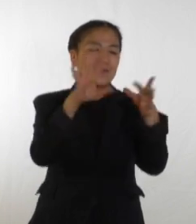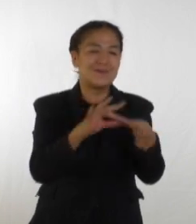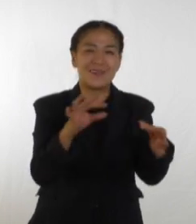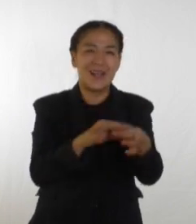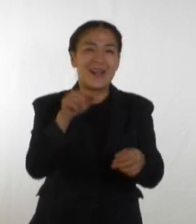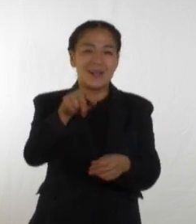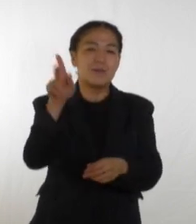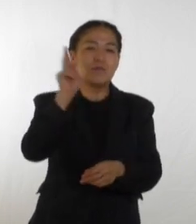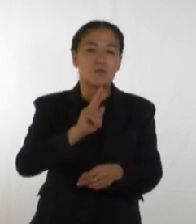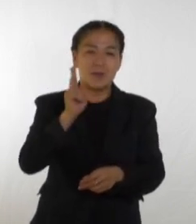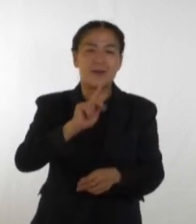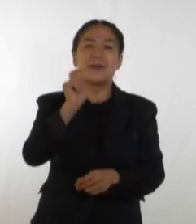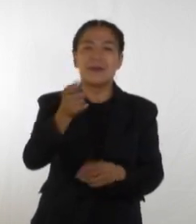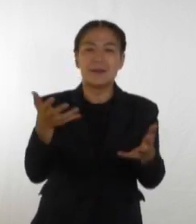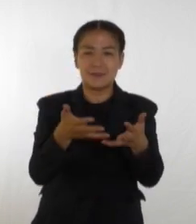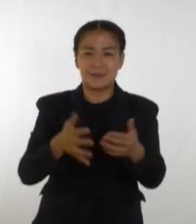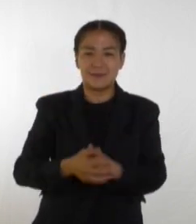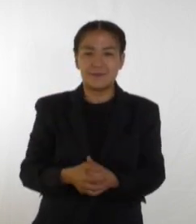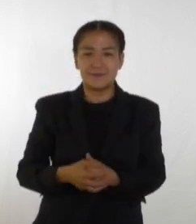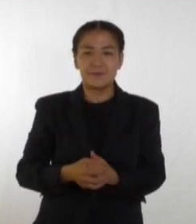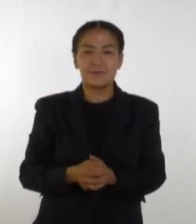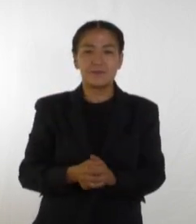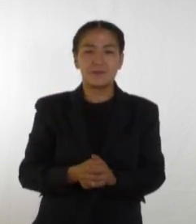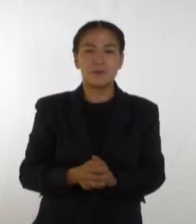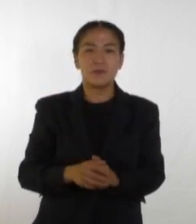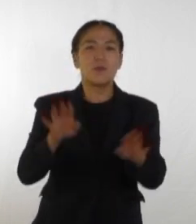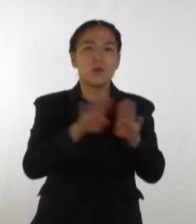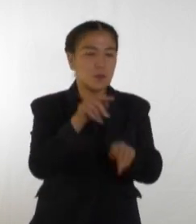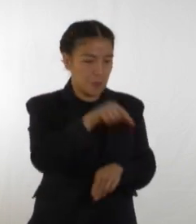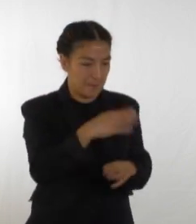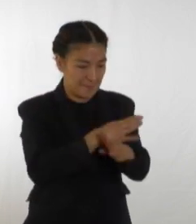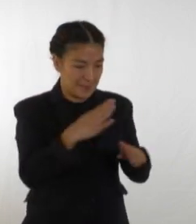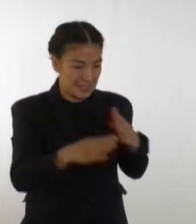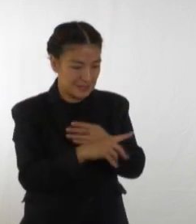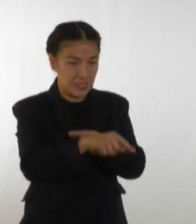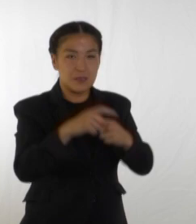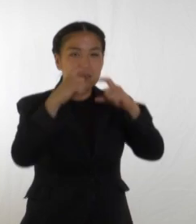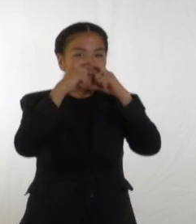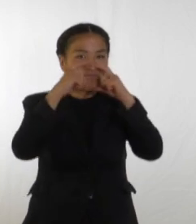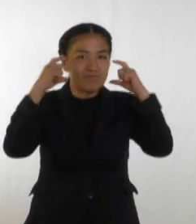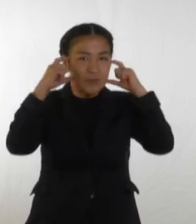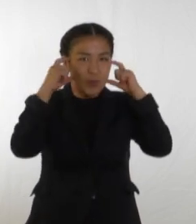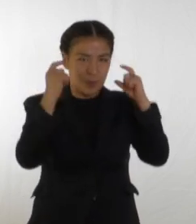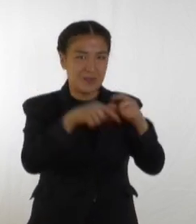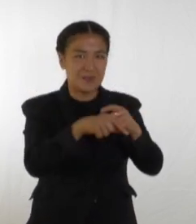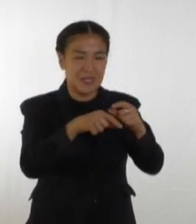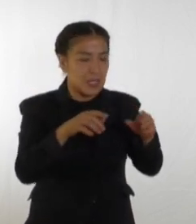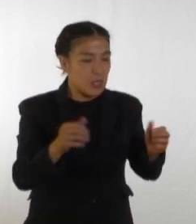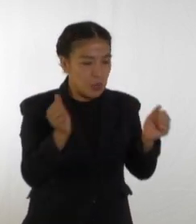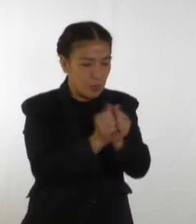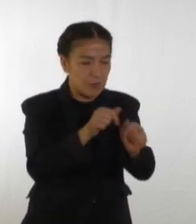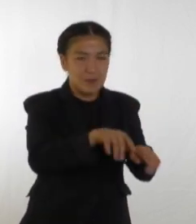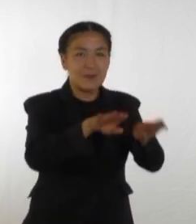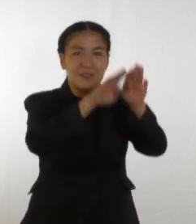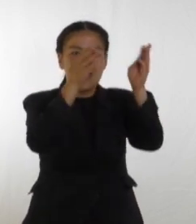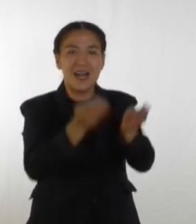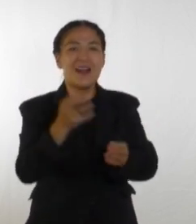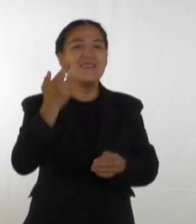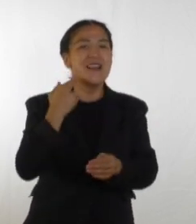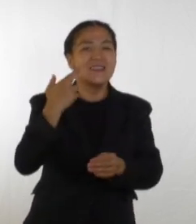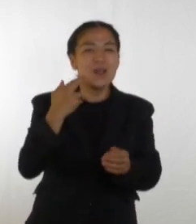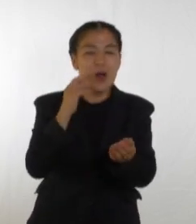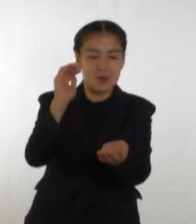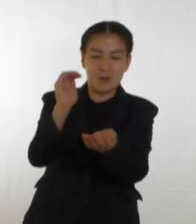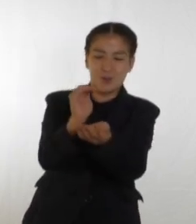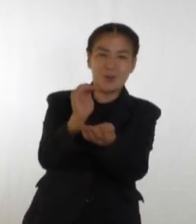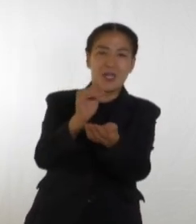sé que hicieron. Pusieron material de cubrebocas al lado de unas jaulas y pusieron